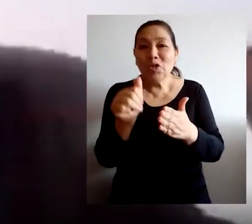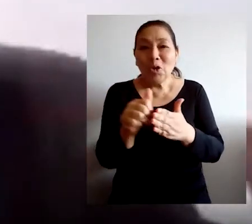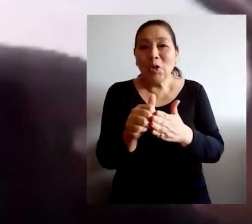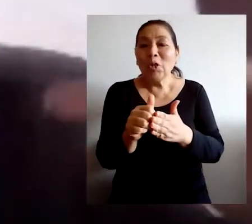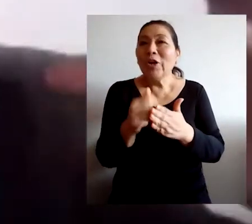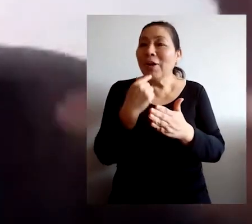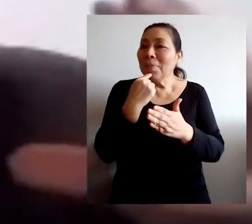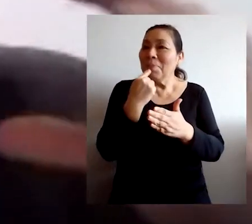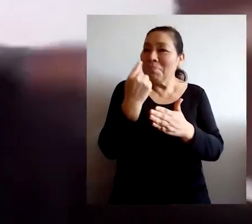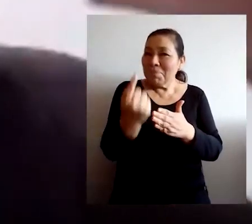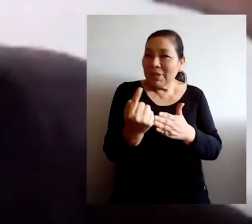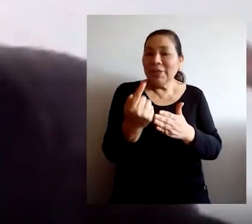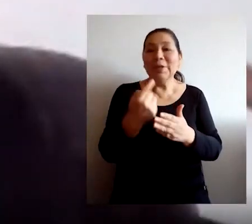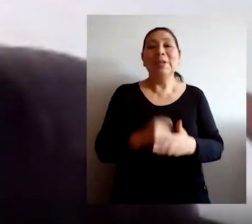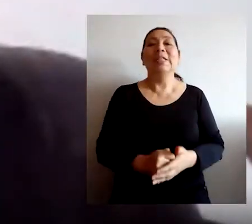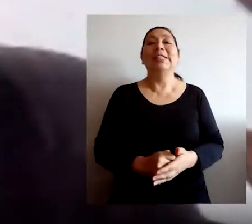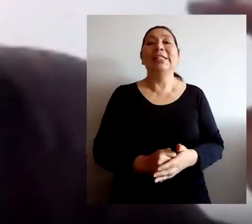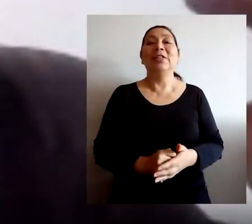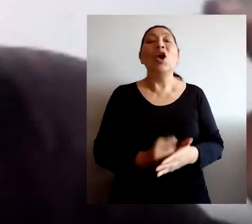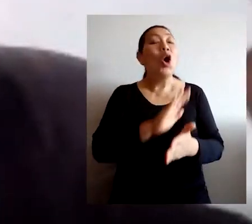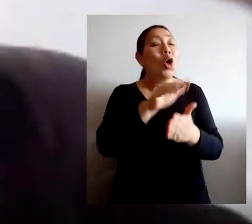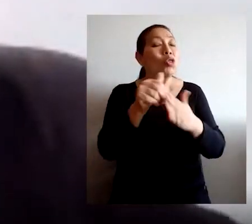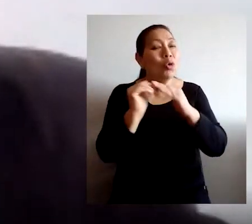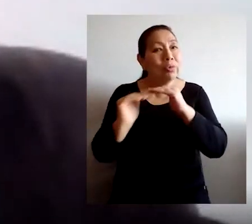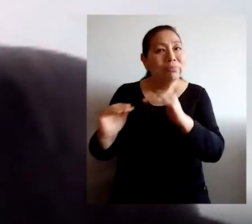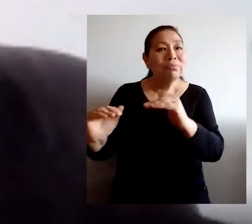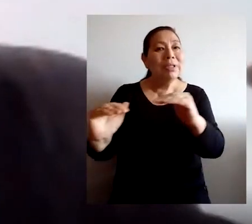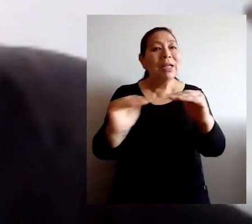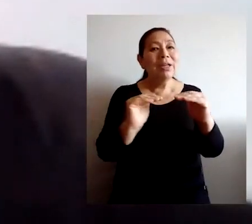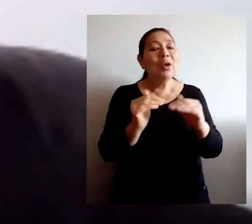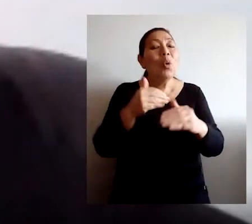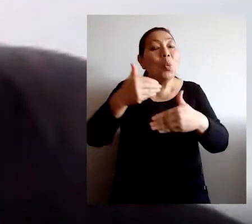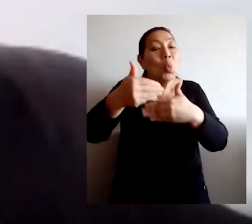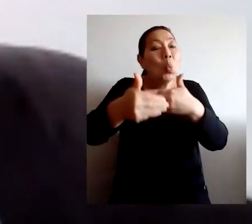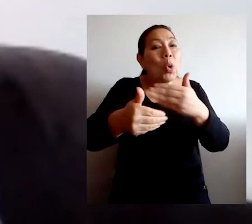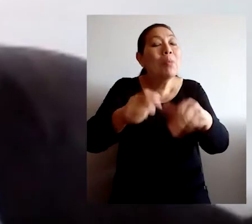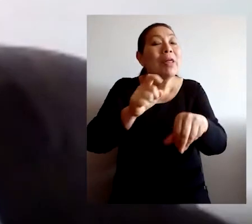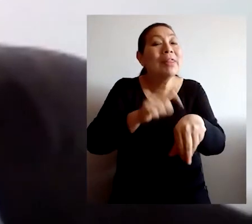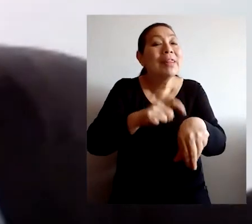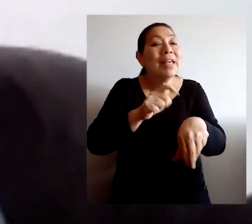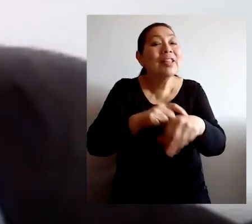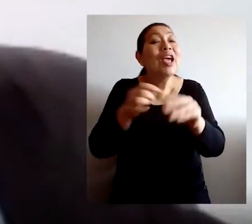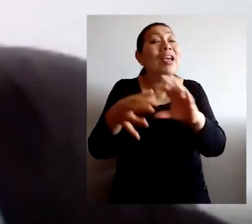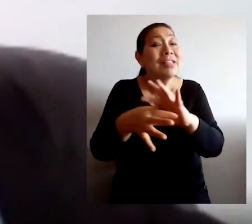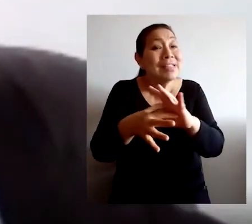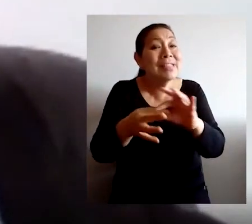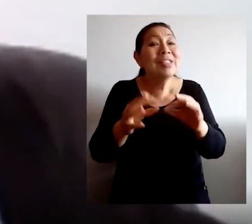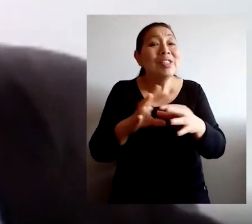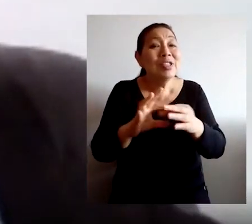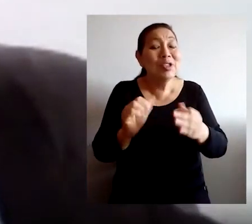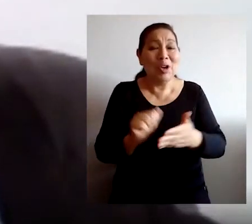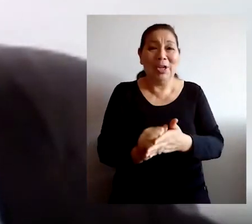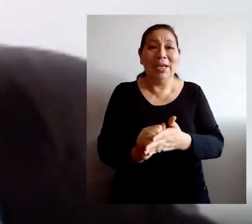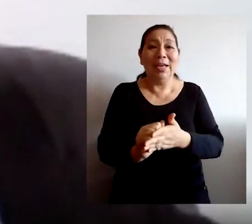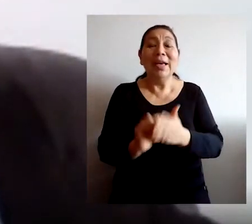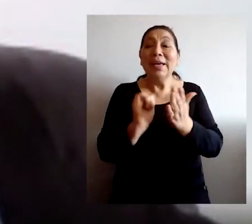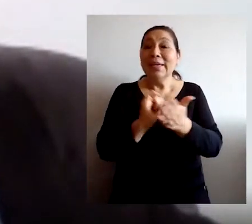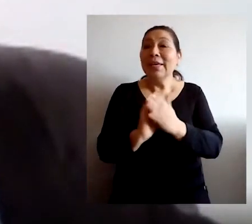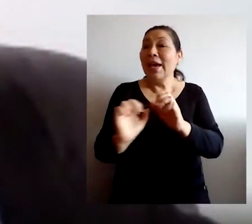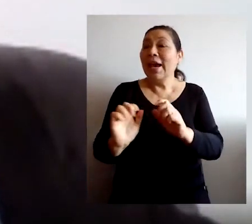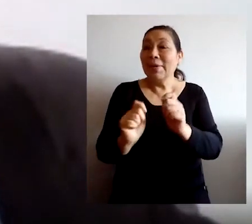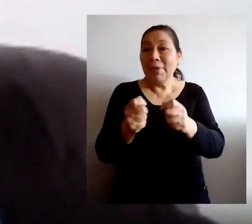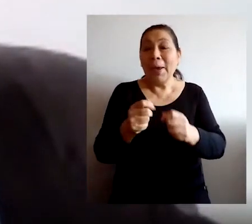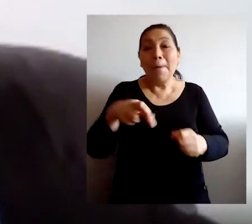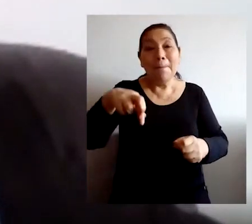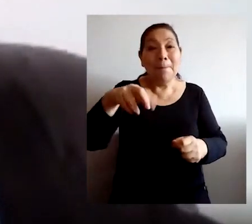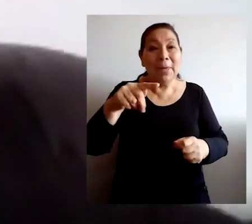como estamos refiriendo, toda una línea secuencial en el tiempo histórica con respecto a las acciones que ha realizado